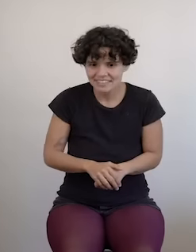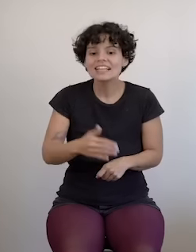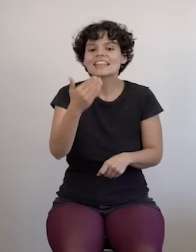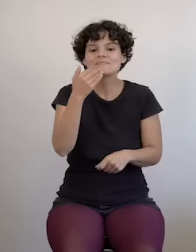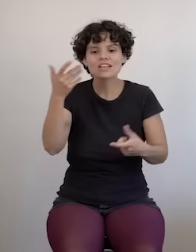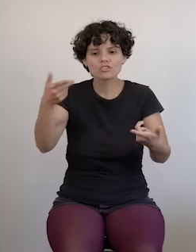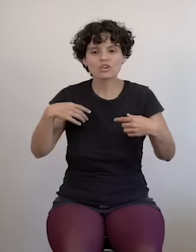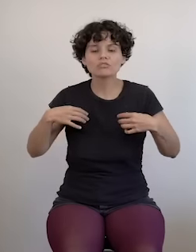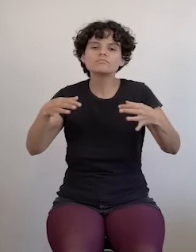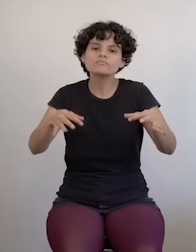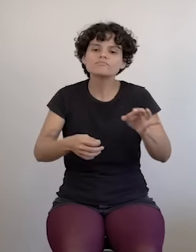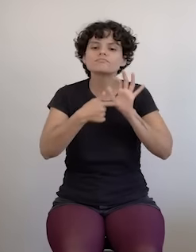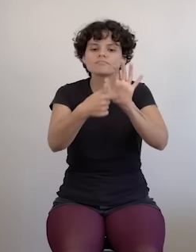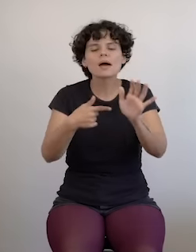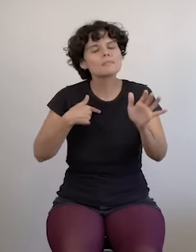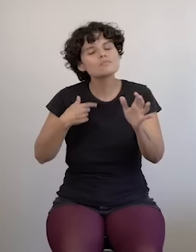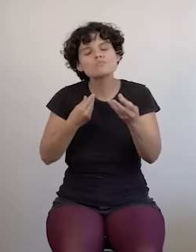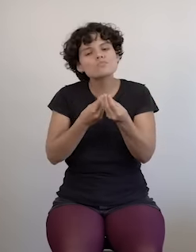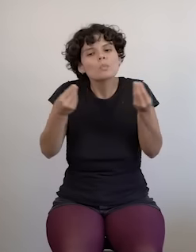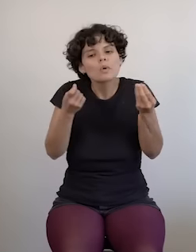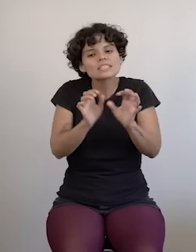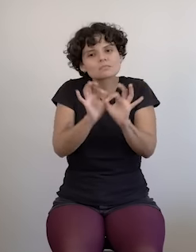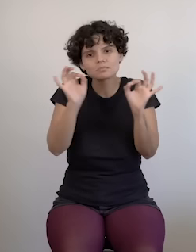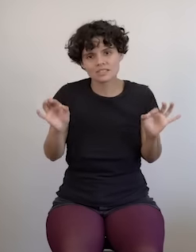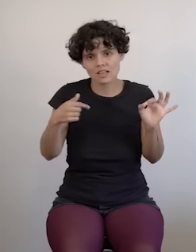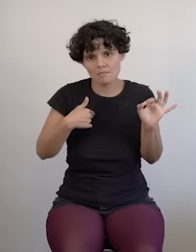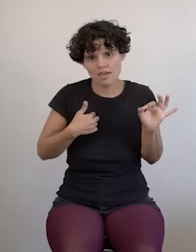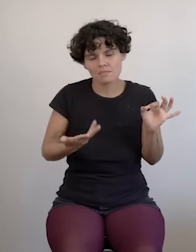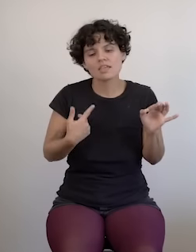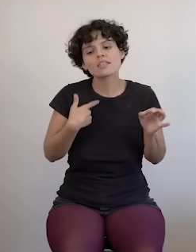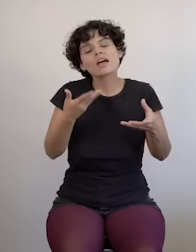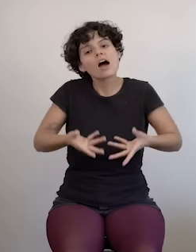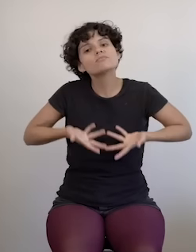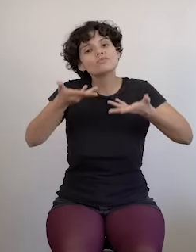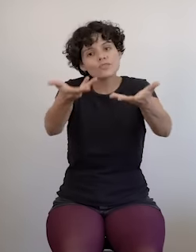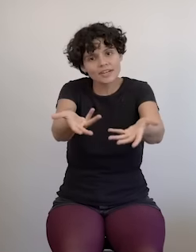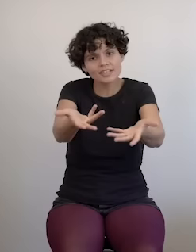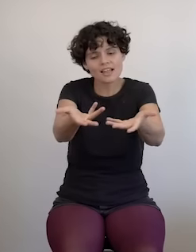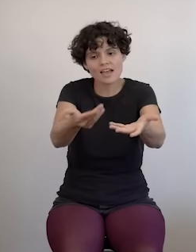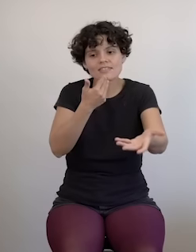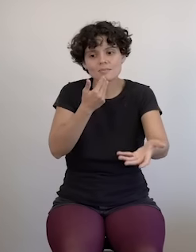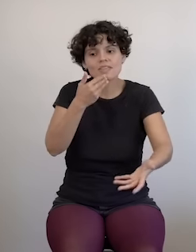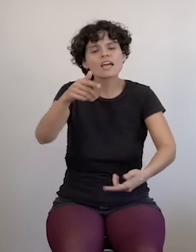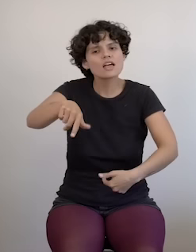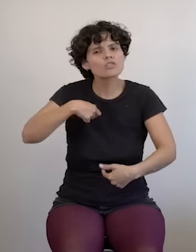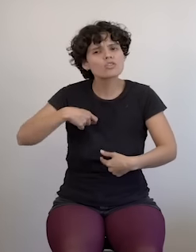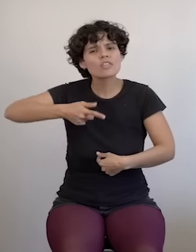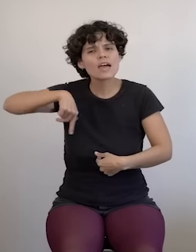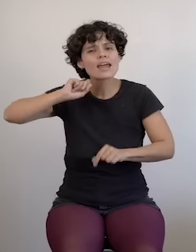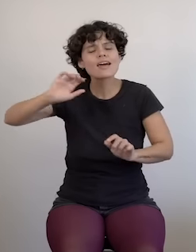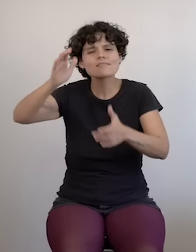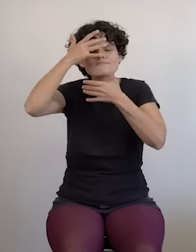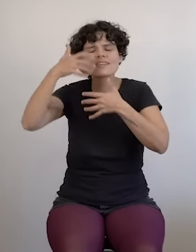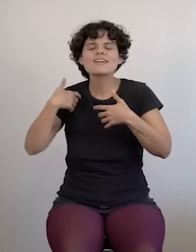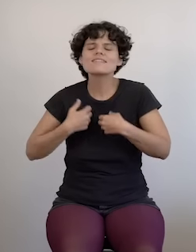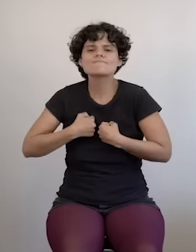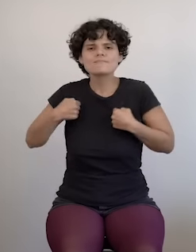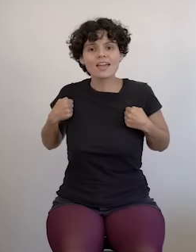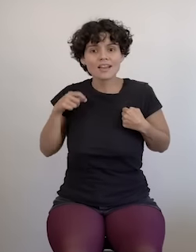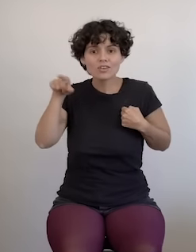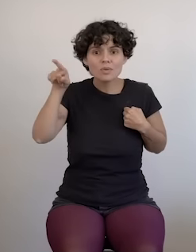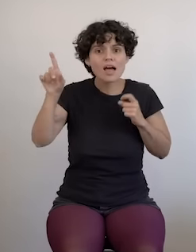Esto también es simbólico para mí. ¿Cachai? También te la regalo, papi. Es tuya. Esto es de los guerreros y la música. Ellos enseñan que la música